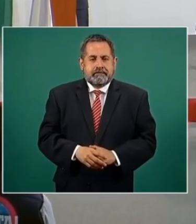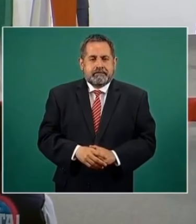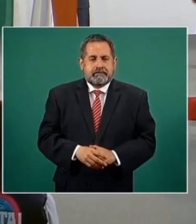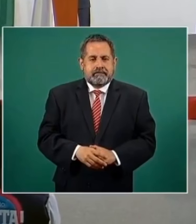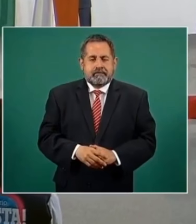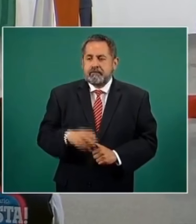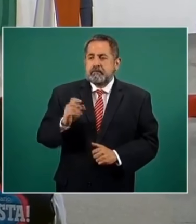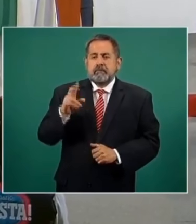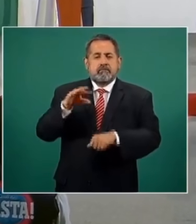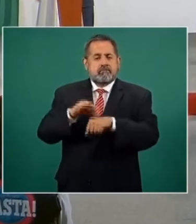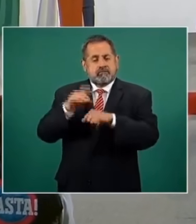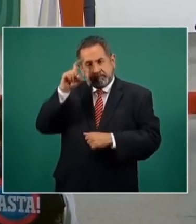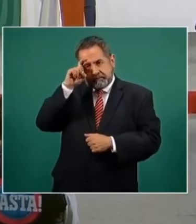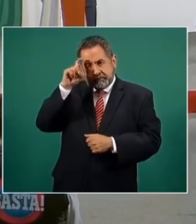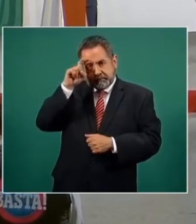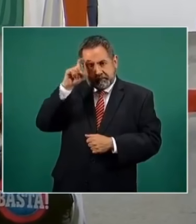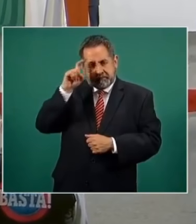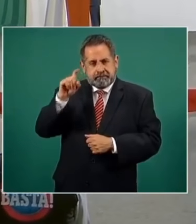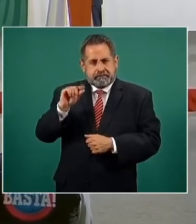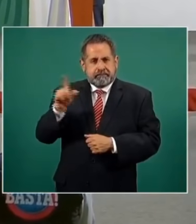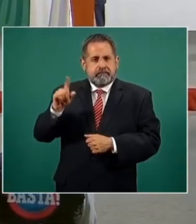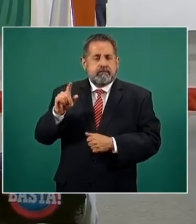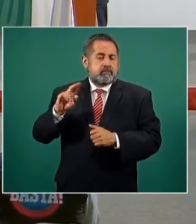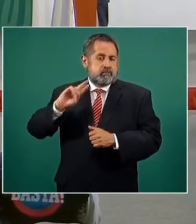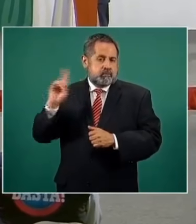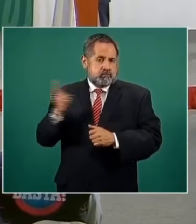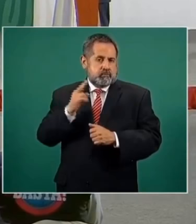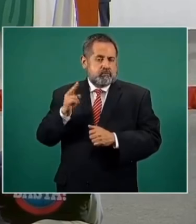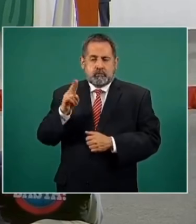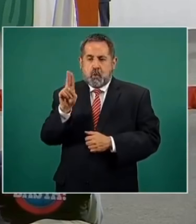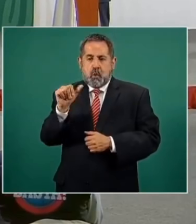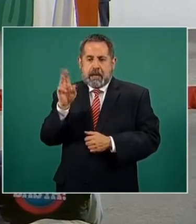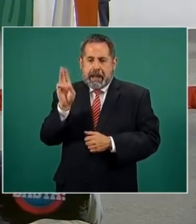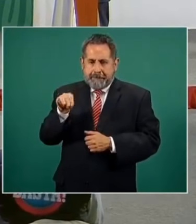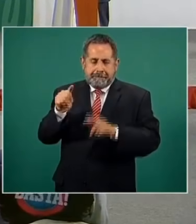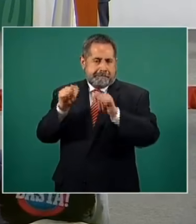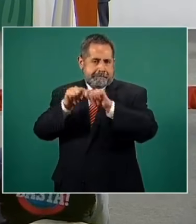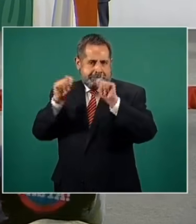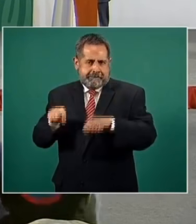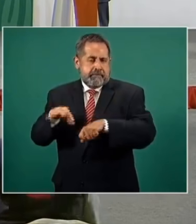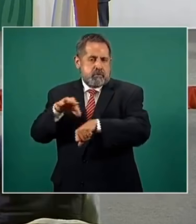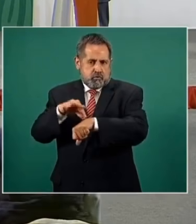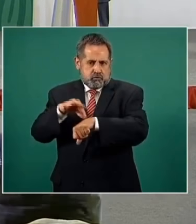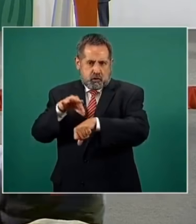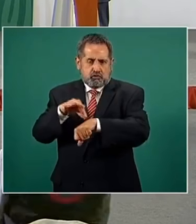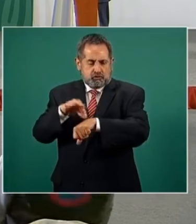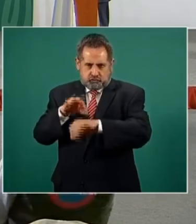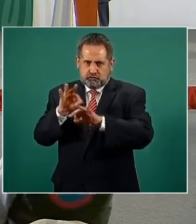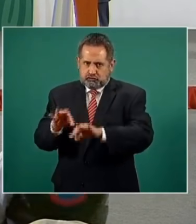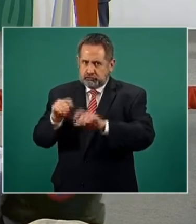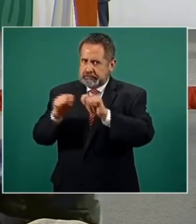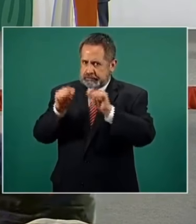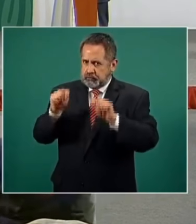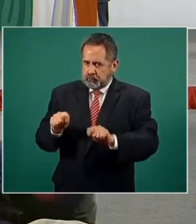El doctor Hugo López-Gatell, evidentemente, es egresado de la Universidad Nacional Autónoma de México como médico